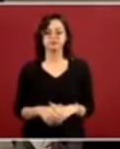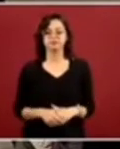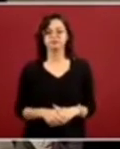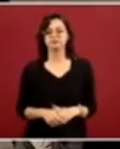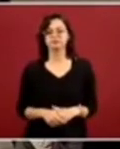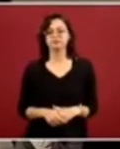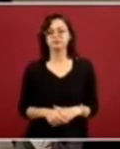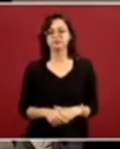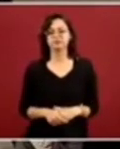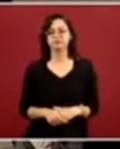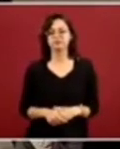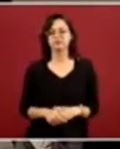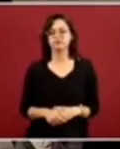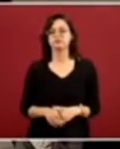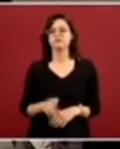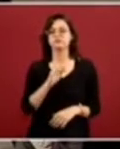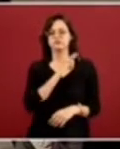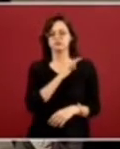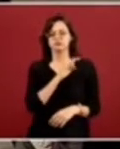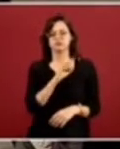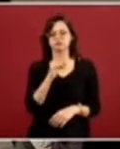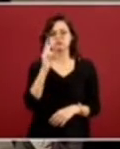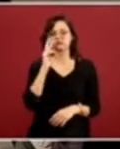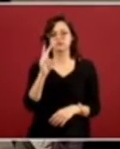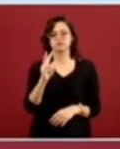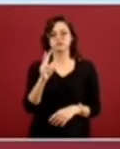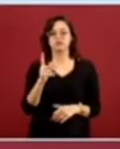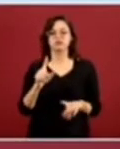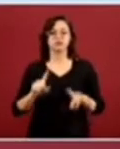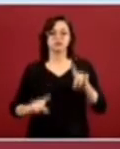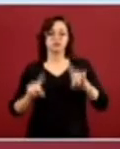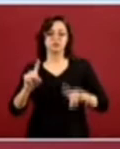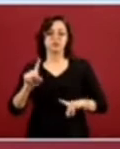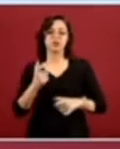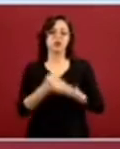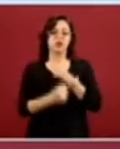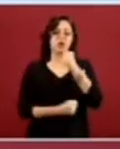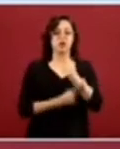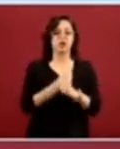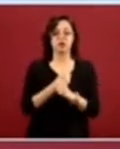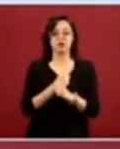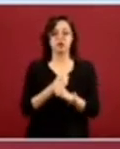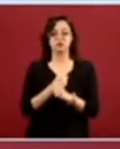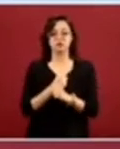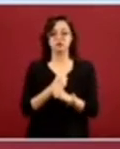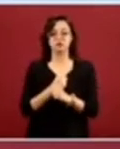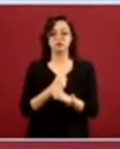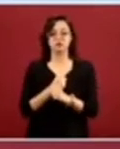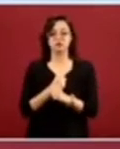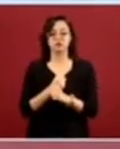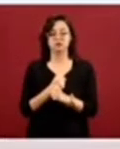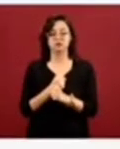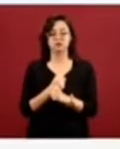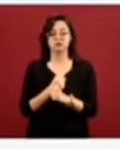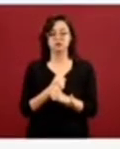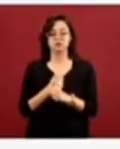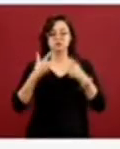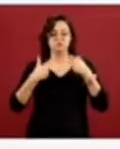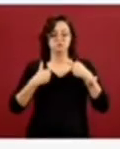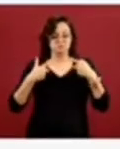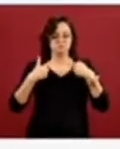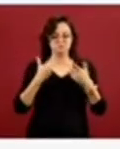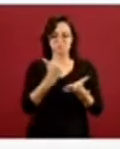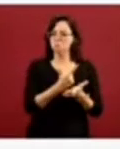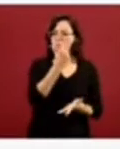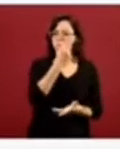Aquí se ve también la diferencia por edad en las personas que no se han tenido